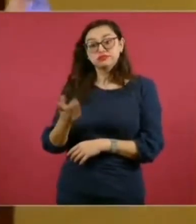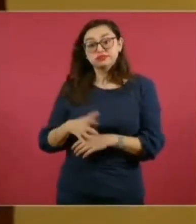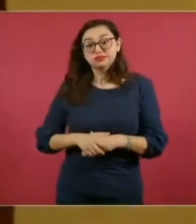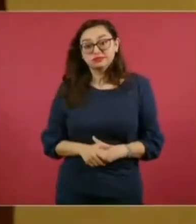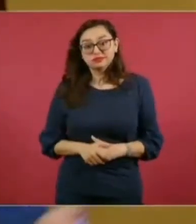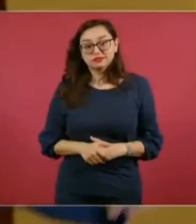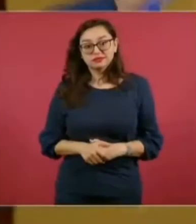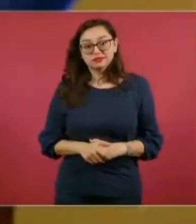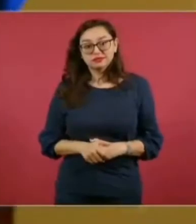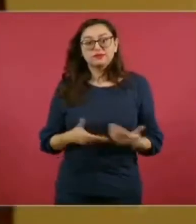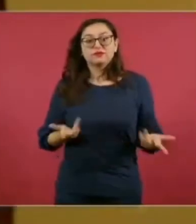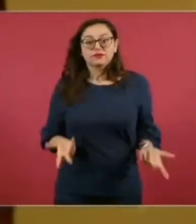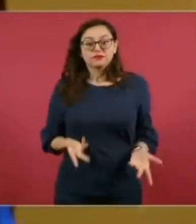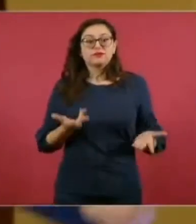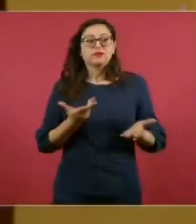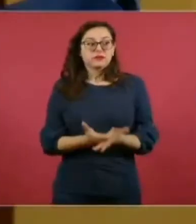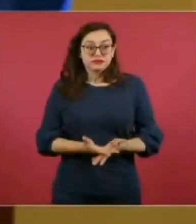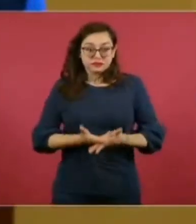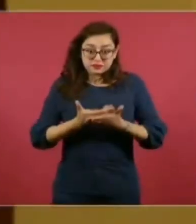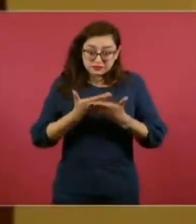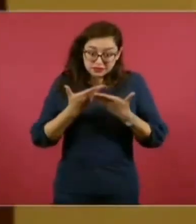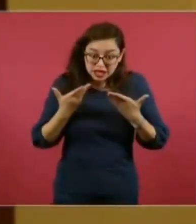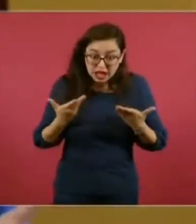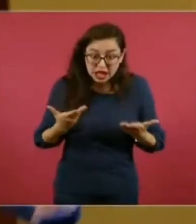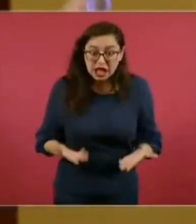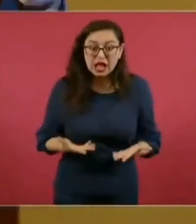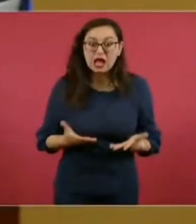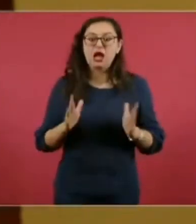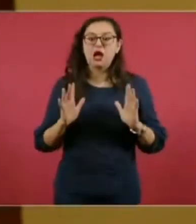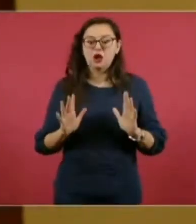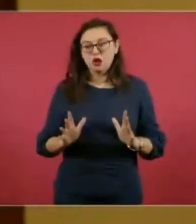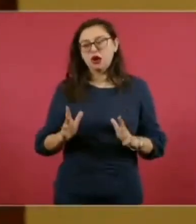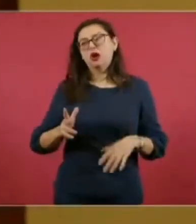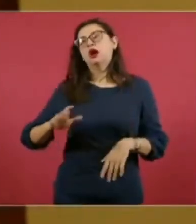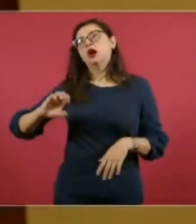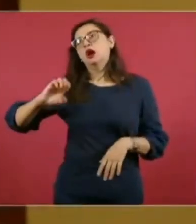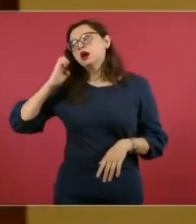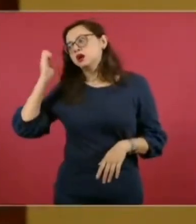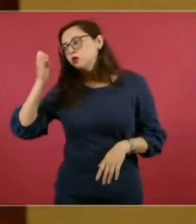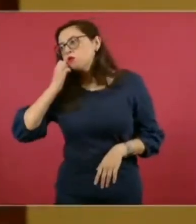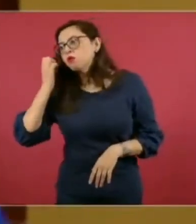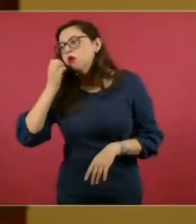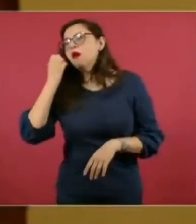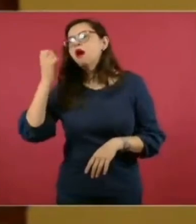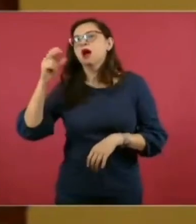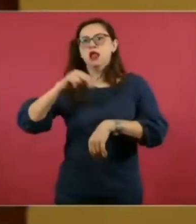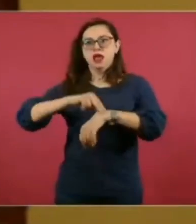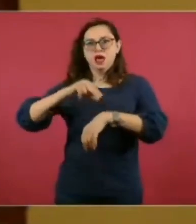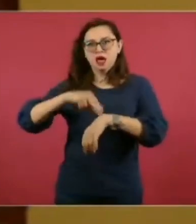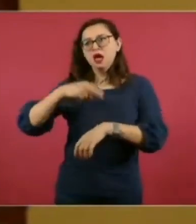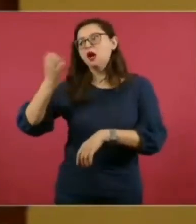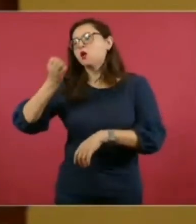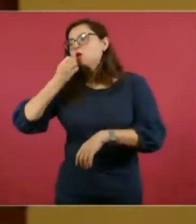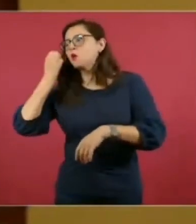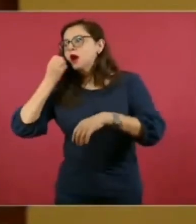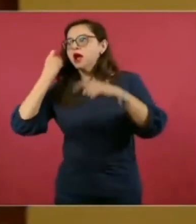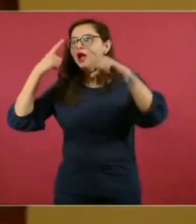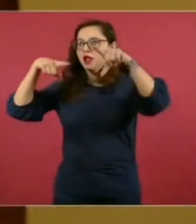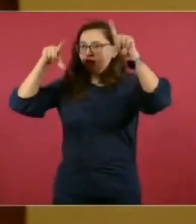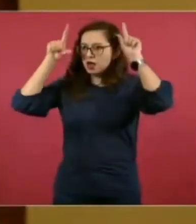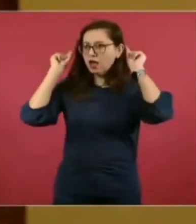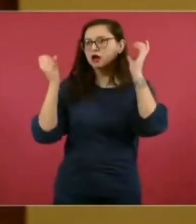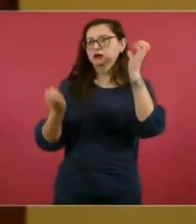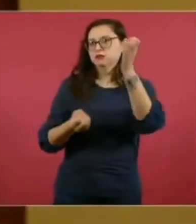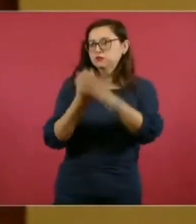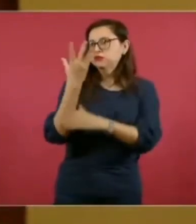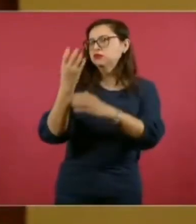Hasta ahora es que estamos abriendo más escuelas de medicina, de enfermería,